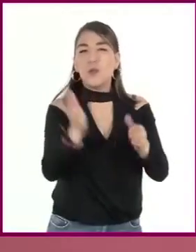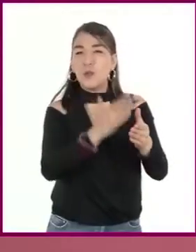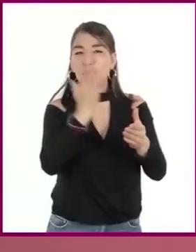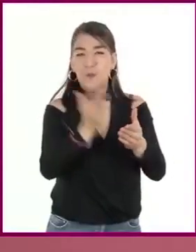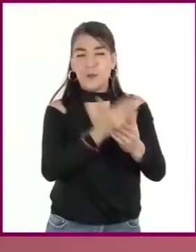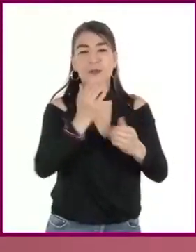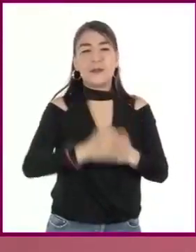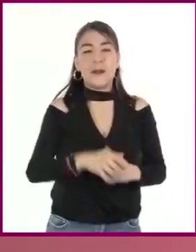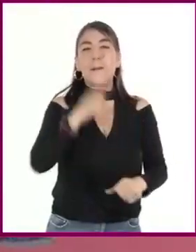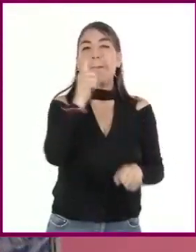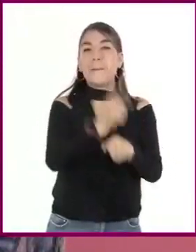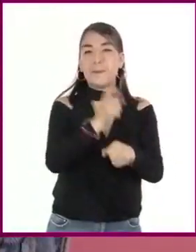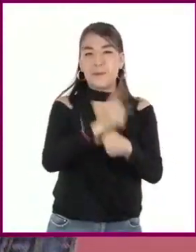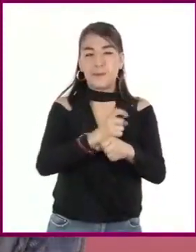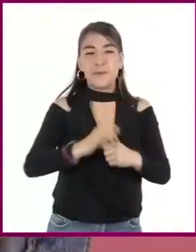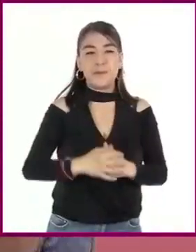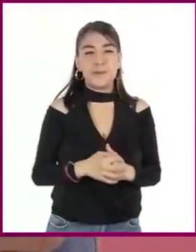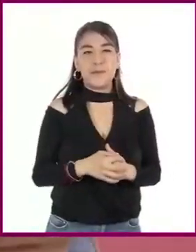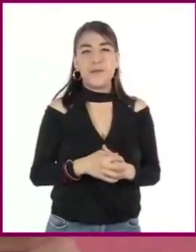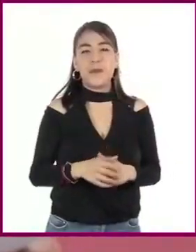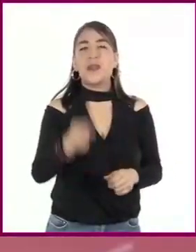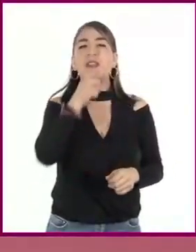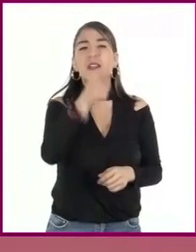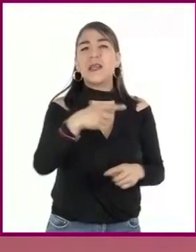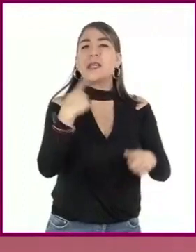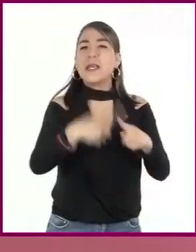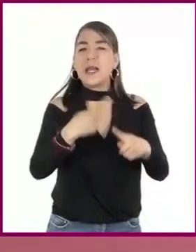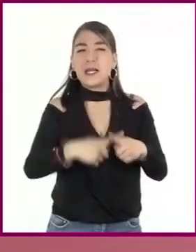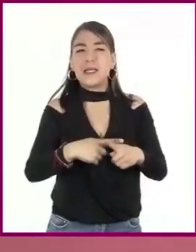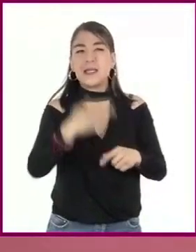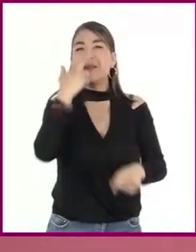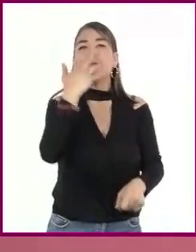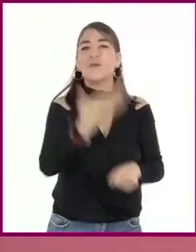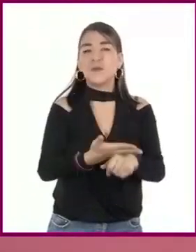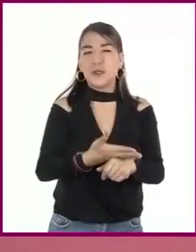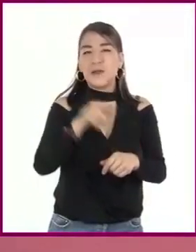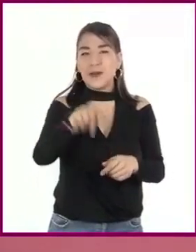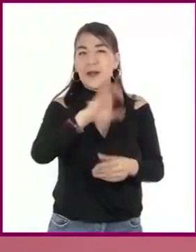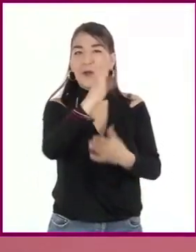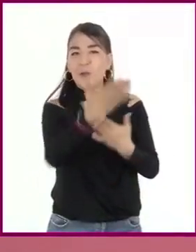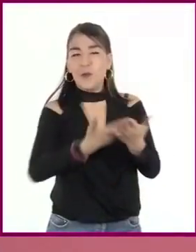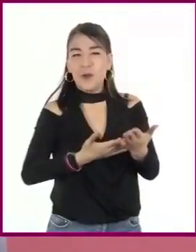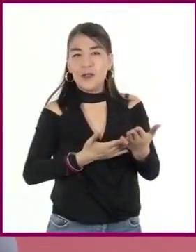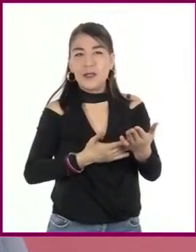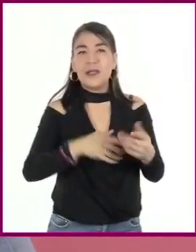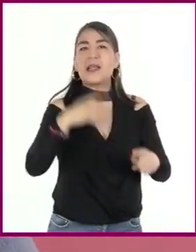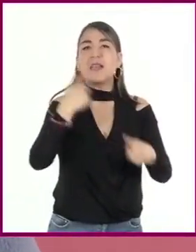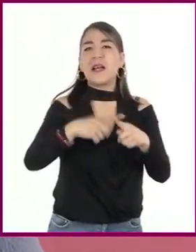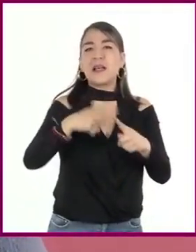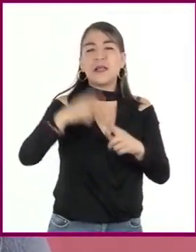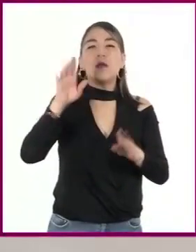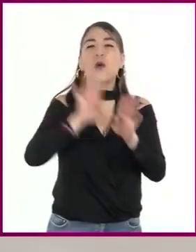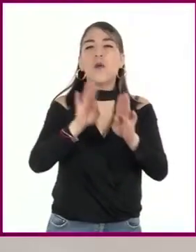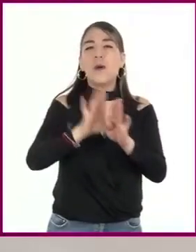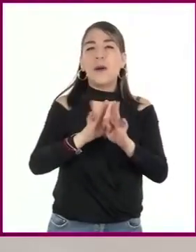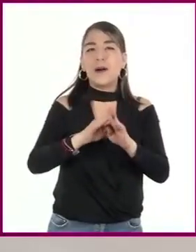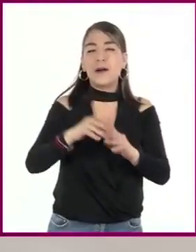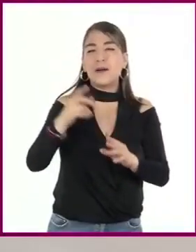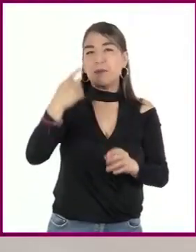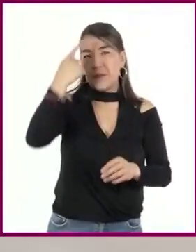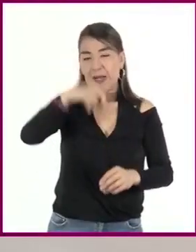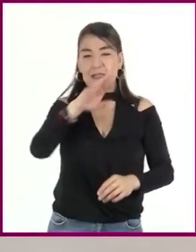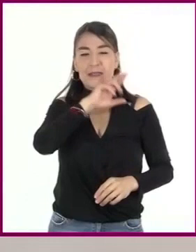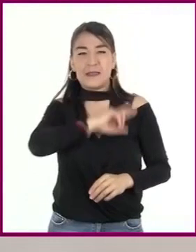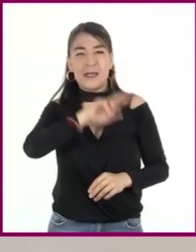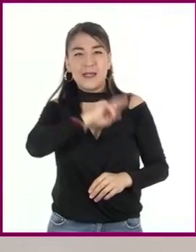entrada, establece quiénes son las partes del contrato, es decir, quién es el arrendador, que es quien tiene el bien